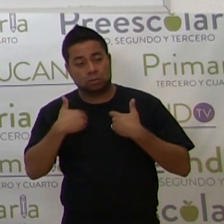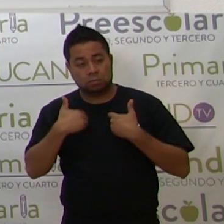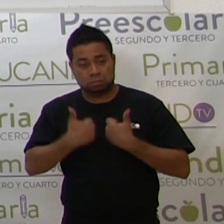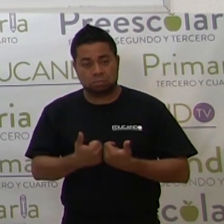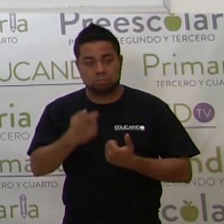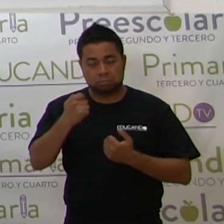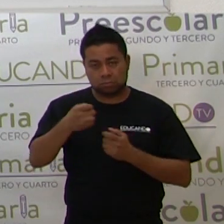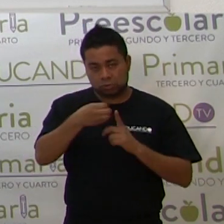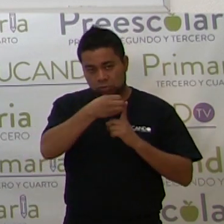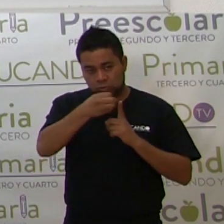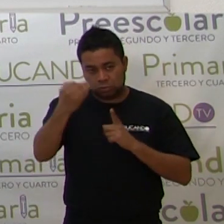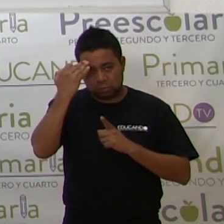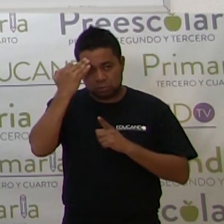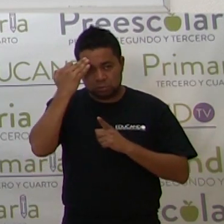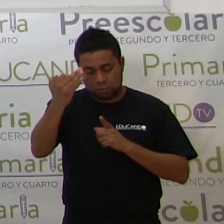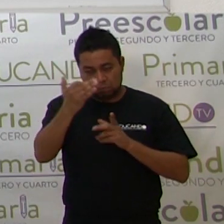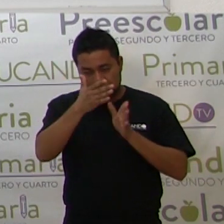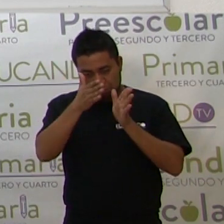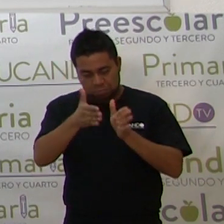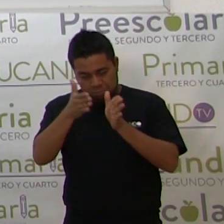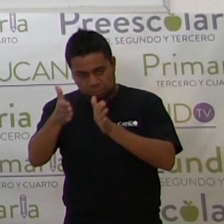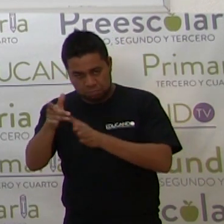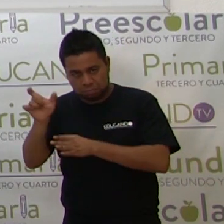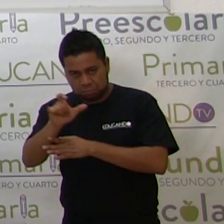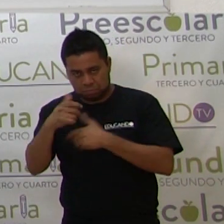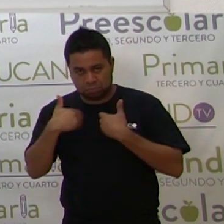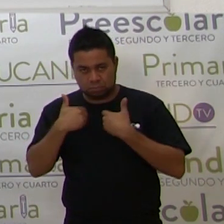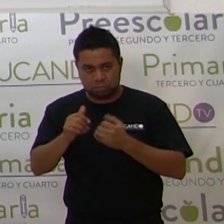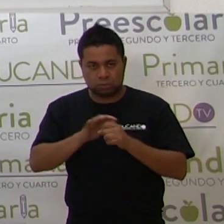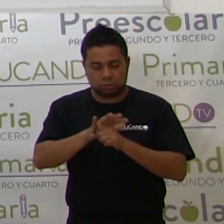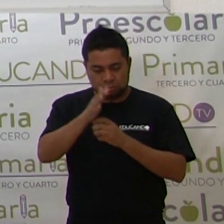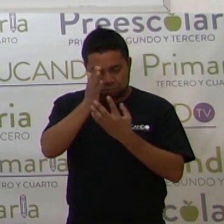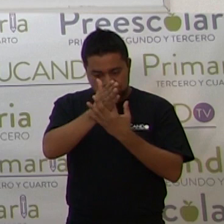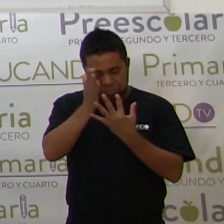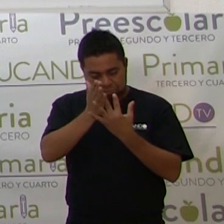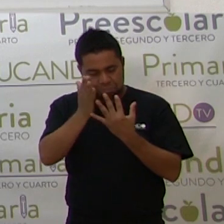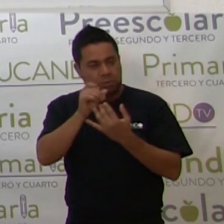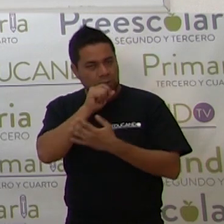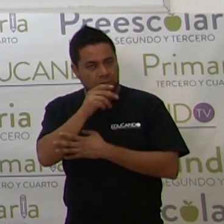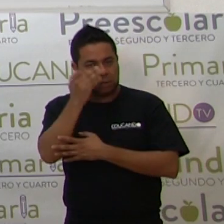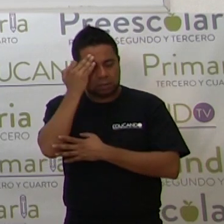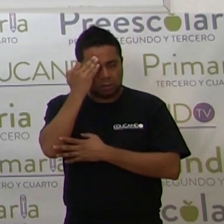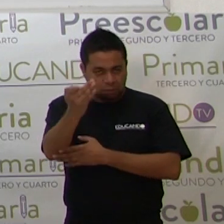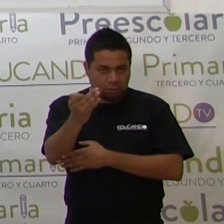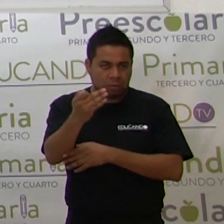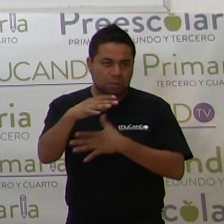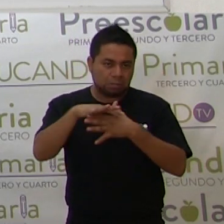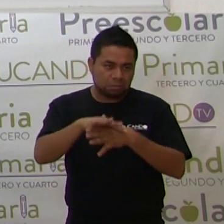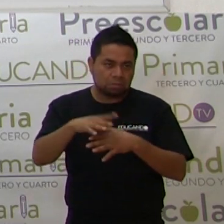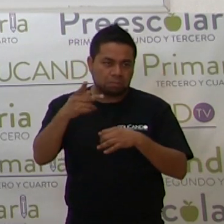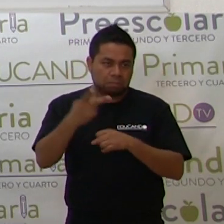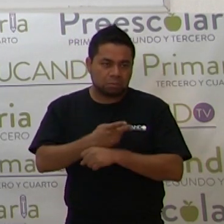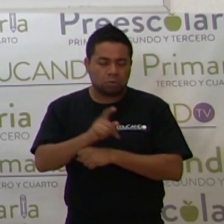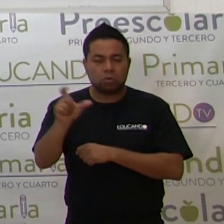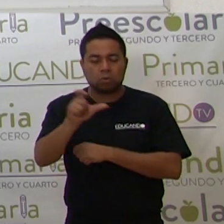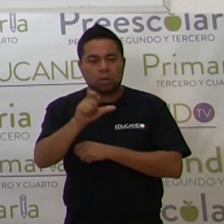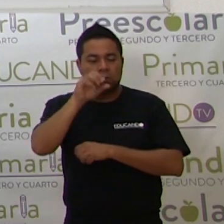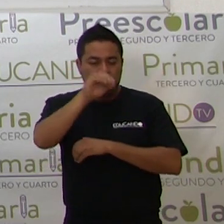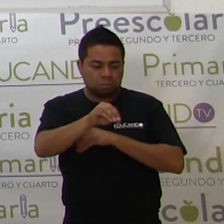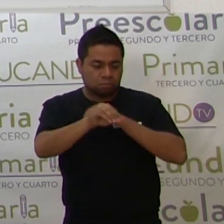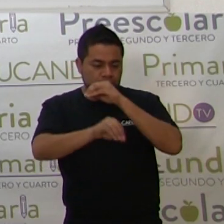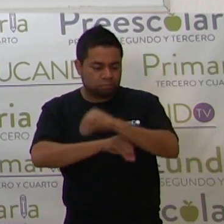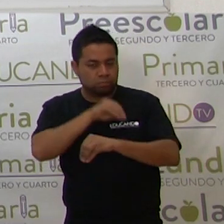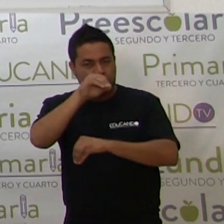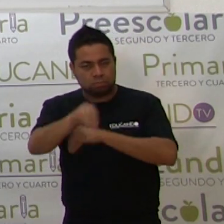orden cronológico, cuando entendemos la clasificación temporal de hechos, en qué momento los vamos a poner, vamos